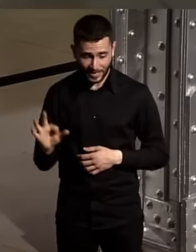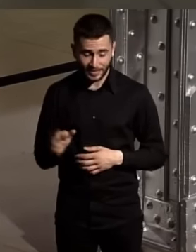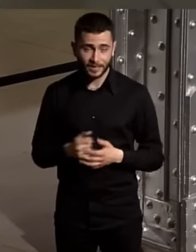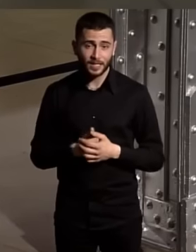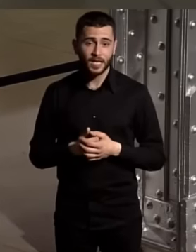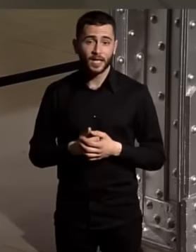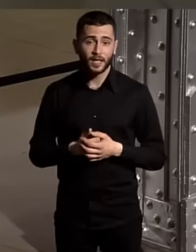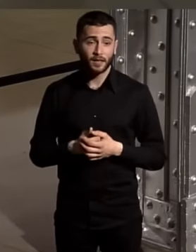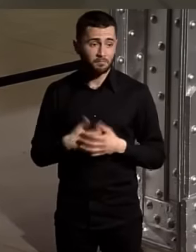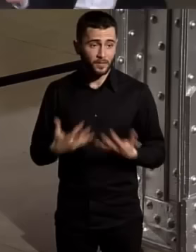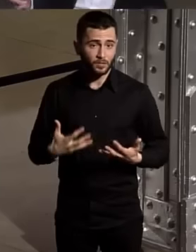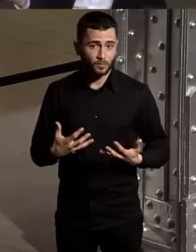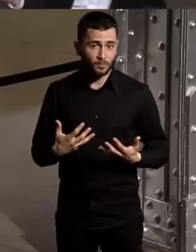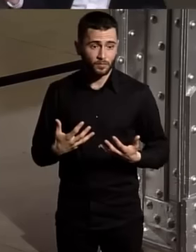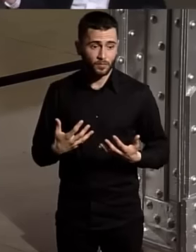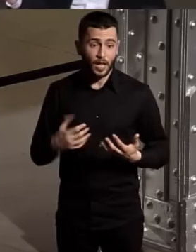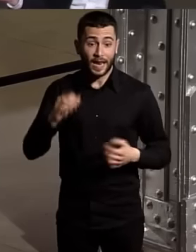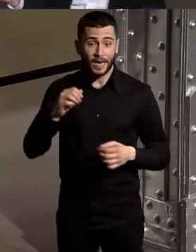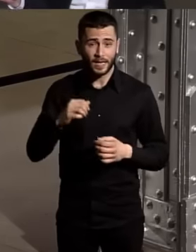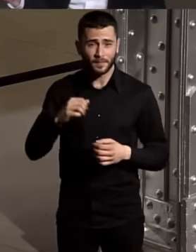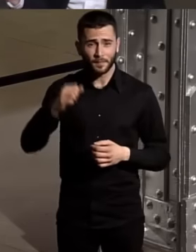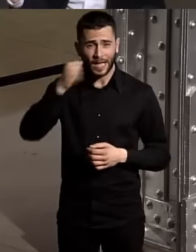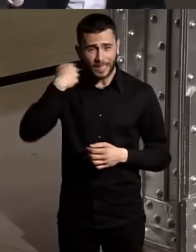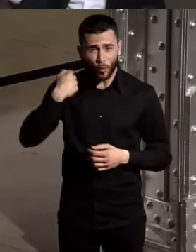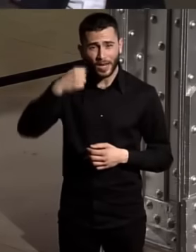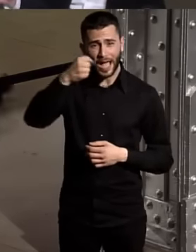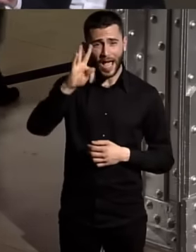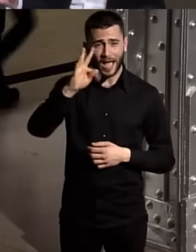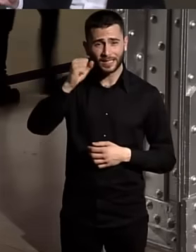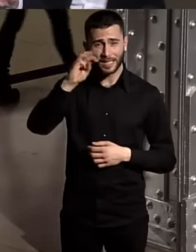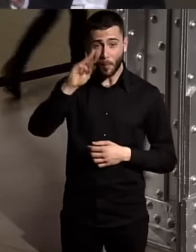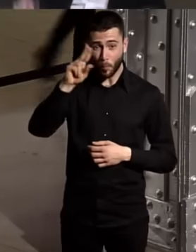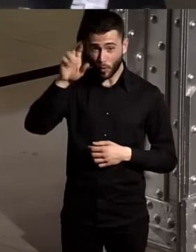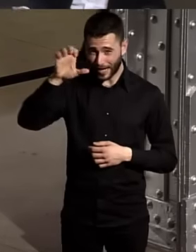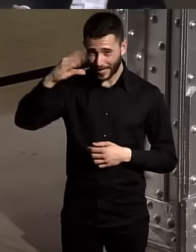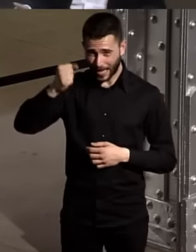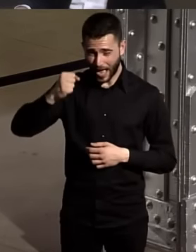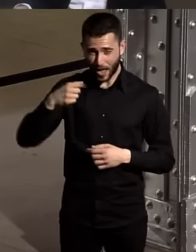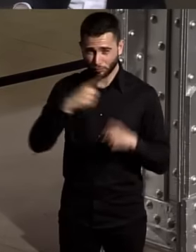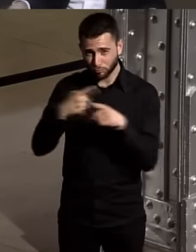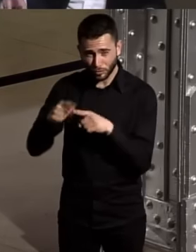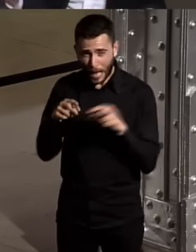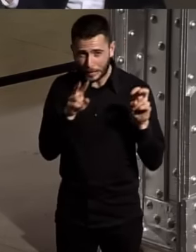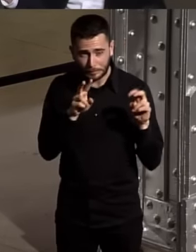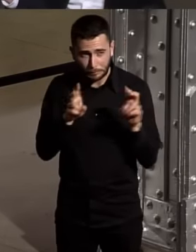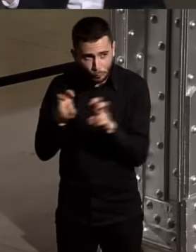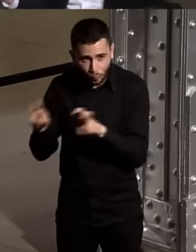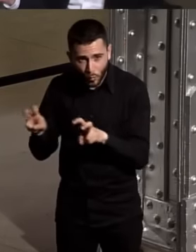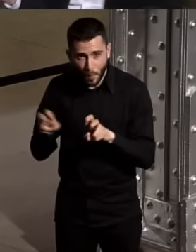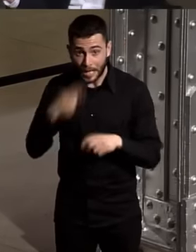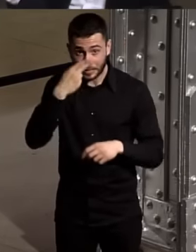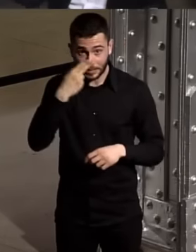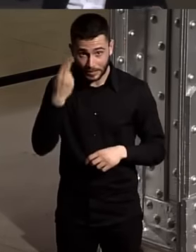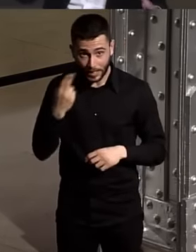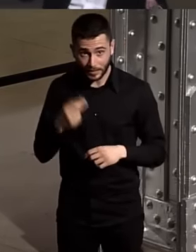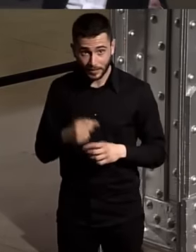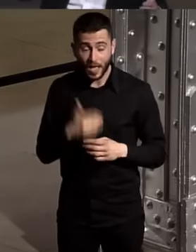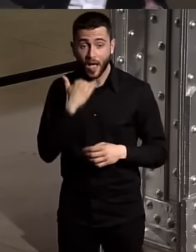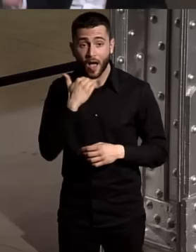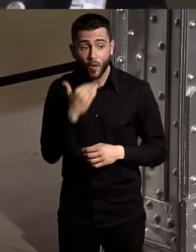actuales pero en atapuerca también hemos publicado cosas mucho más recientes no siempre lo vamos más interesante Pero algunas de nuestras